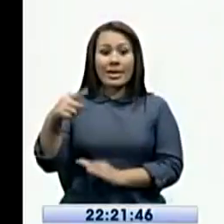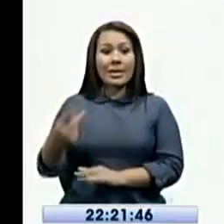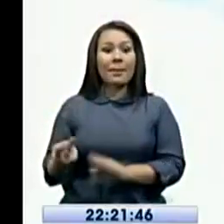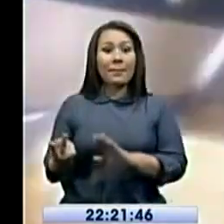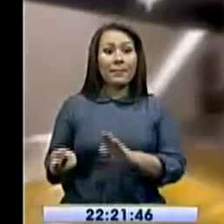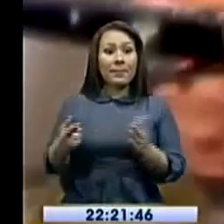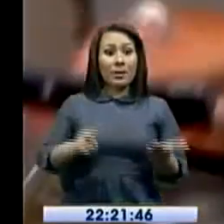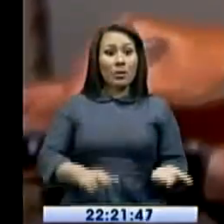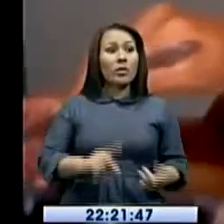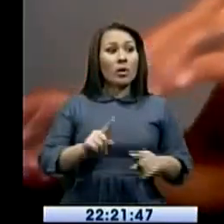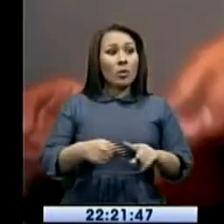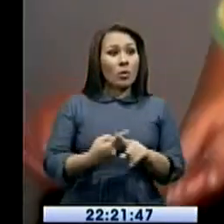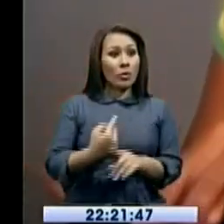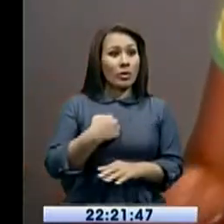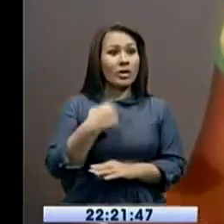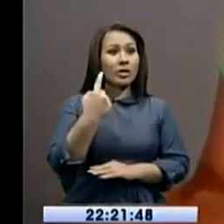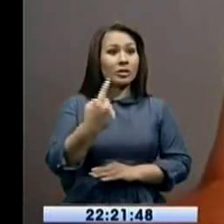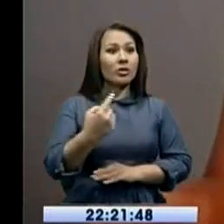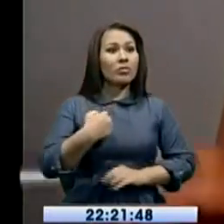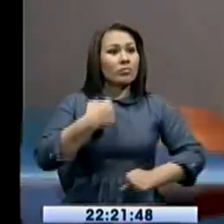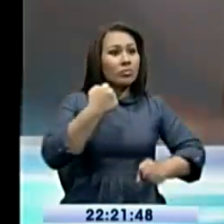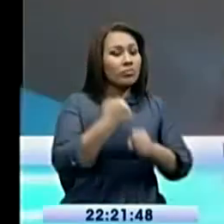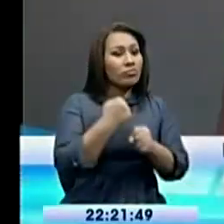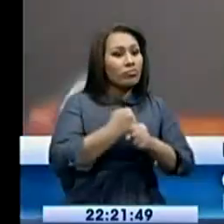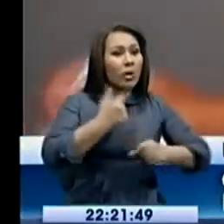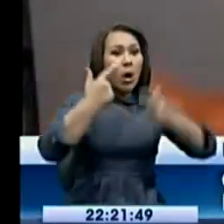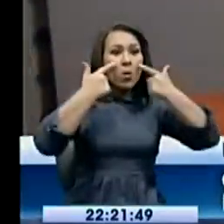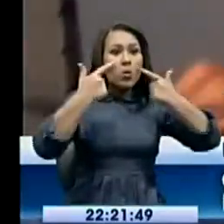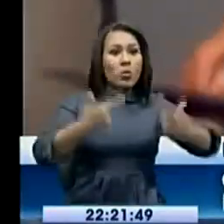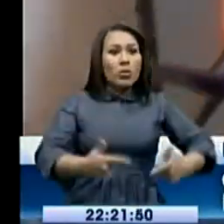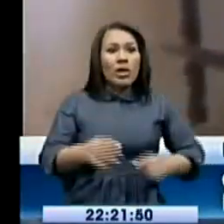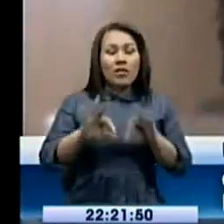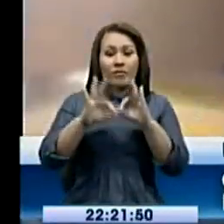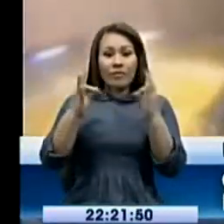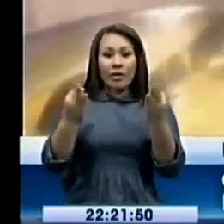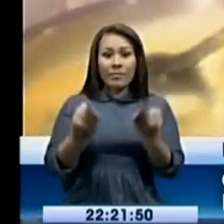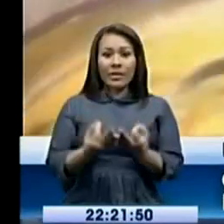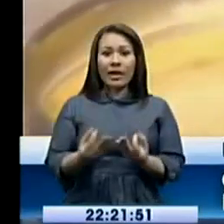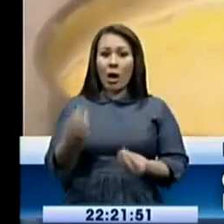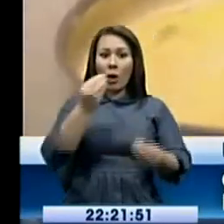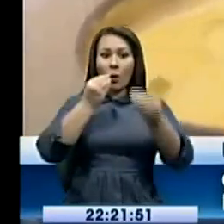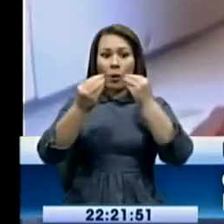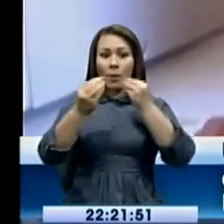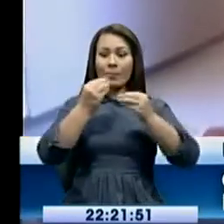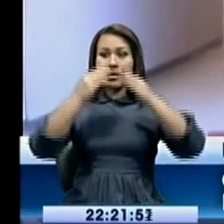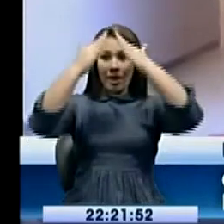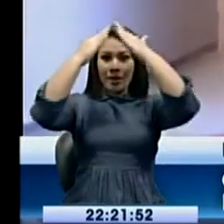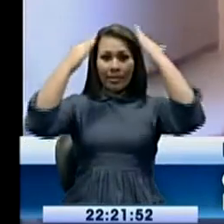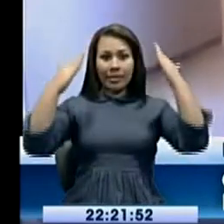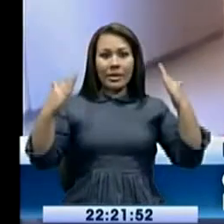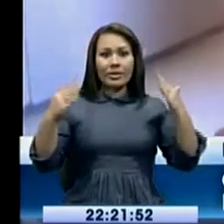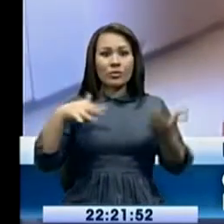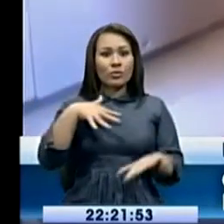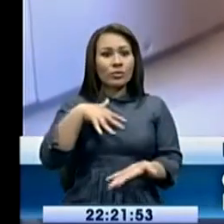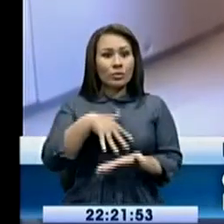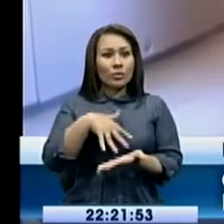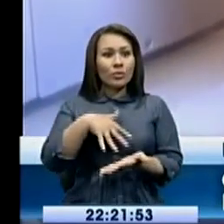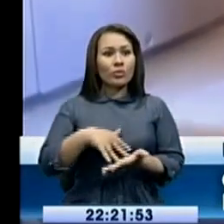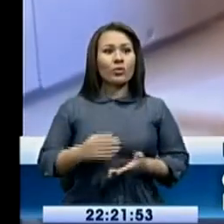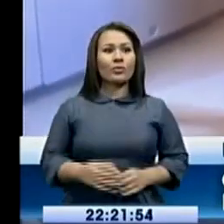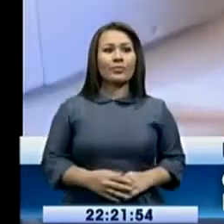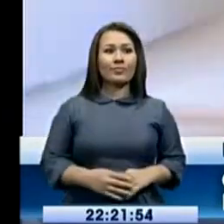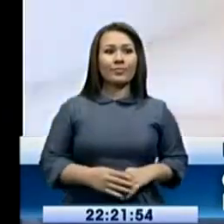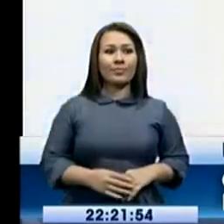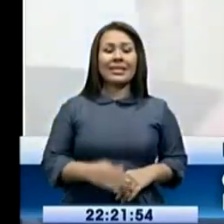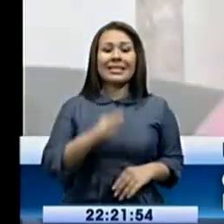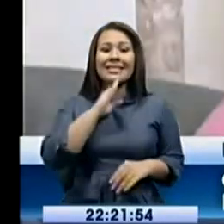Y cuando se quedó sola tuvo que cuidar y mantener a su familia, darles comida, techo y estudios. Empecé a salir sola